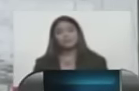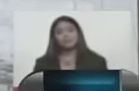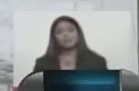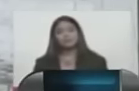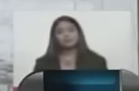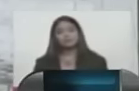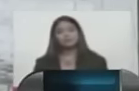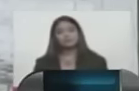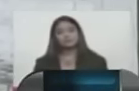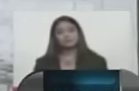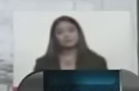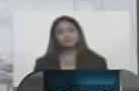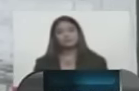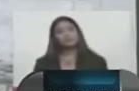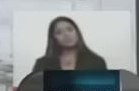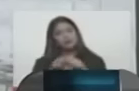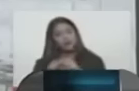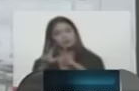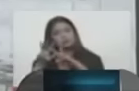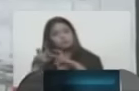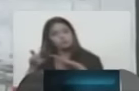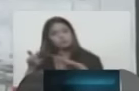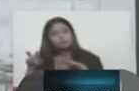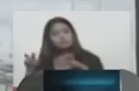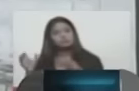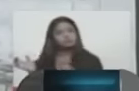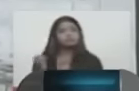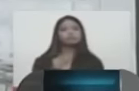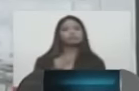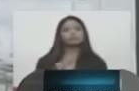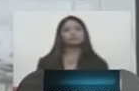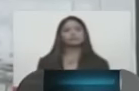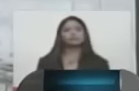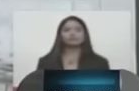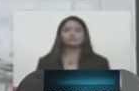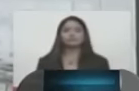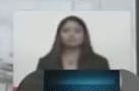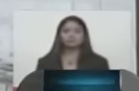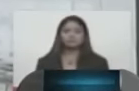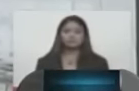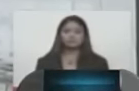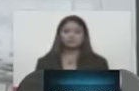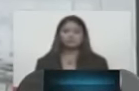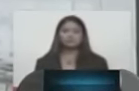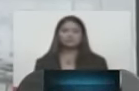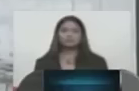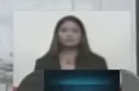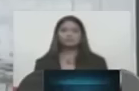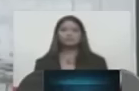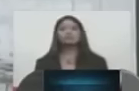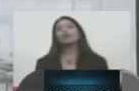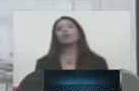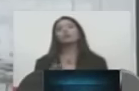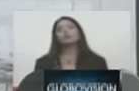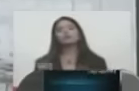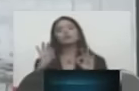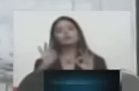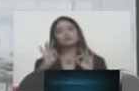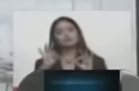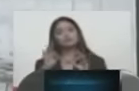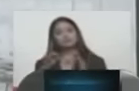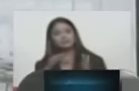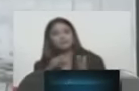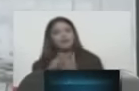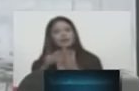servido para continuar en las investigaciones que nos han permitido desarrollar esta operación especial, el ataque